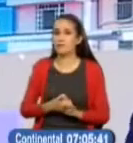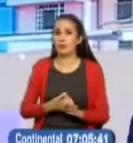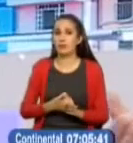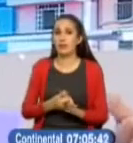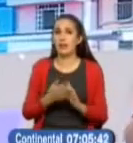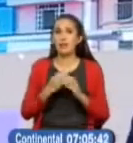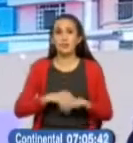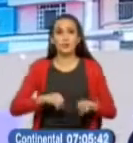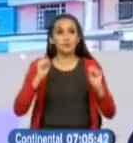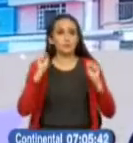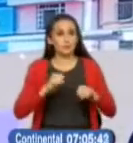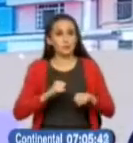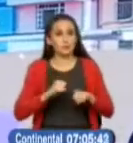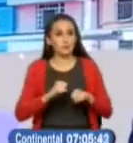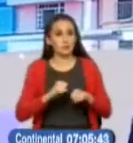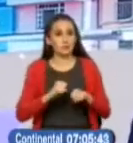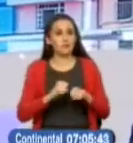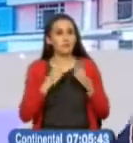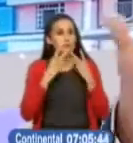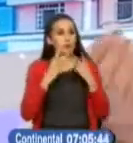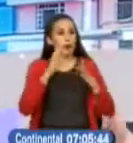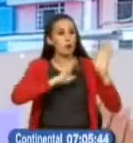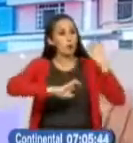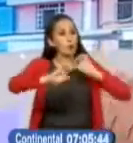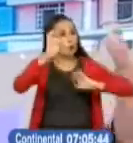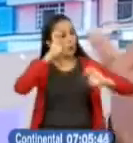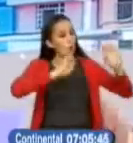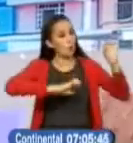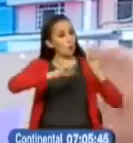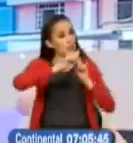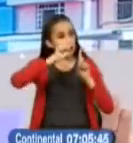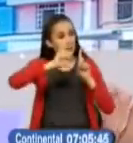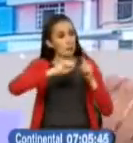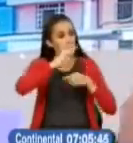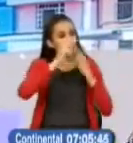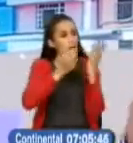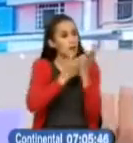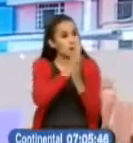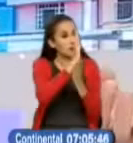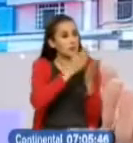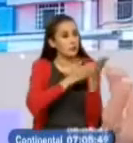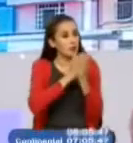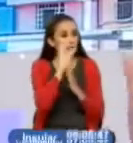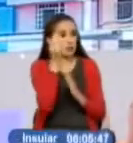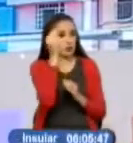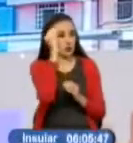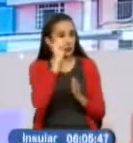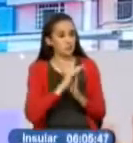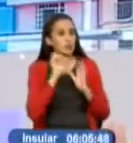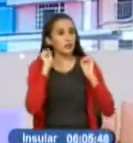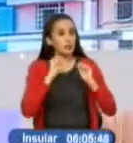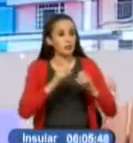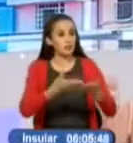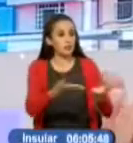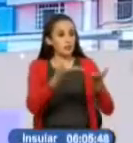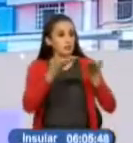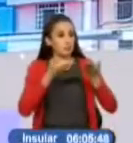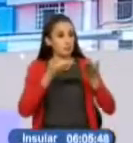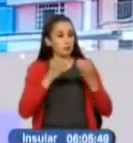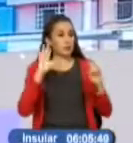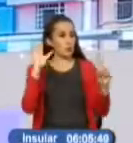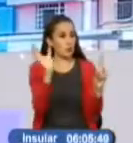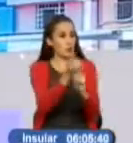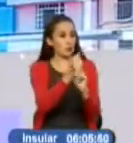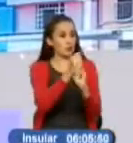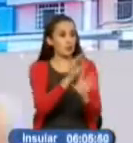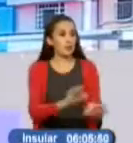se ha establecido un sistema de evaluación para que el acceso que el chico tenga esté basado precisamente en un componente de méritos. Esto